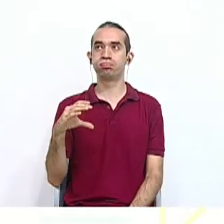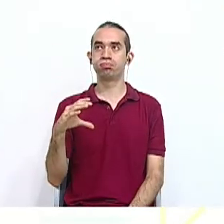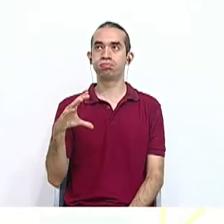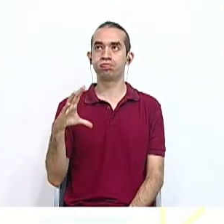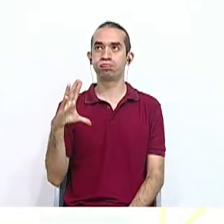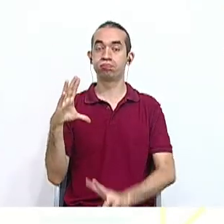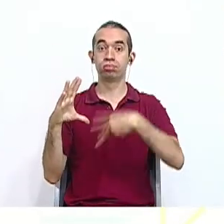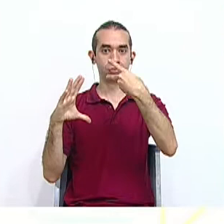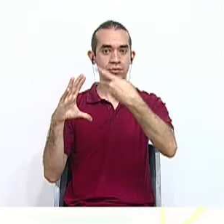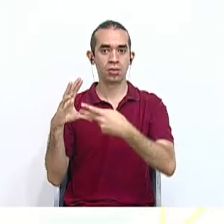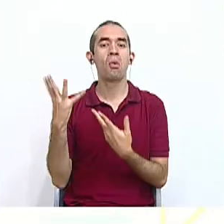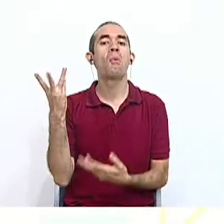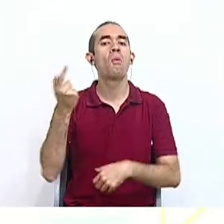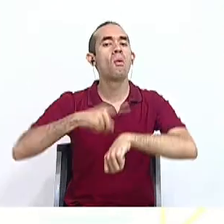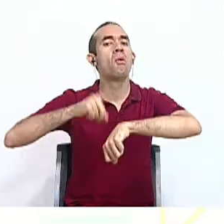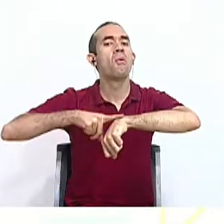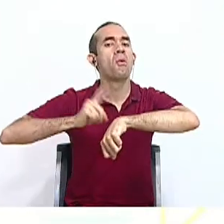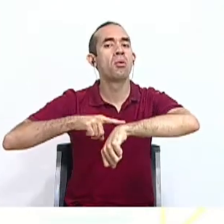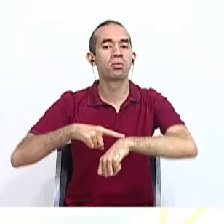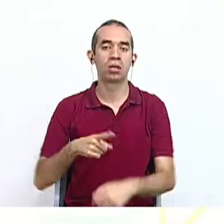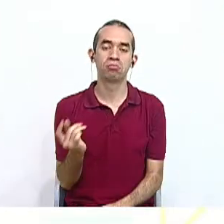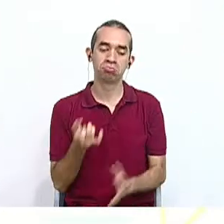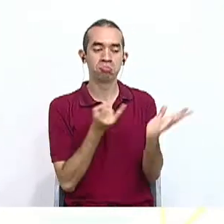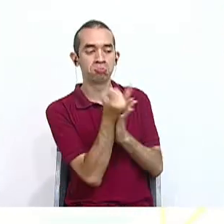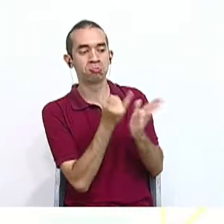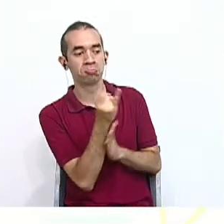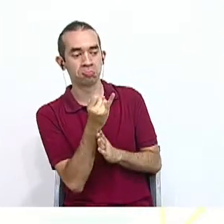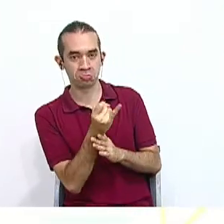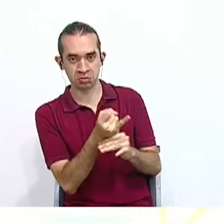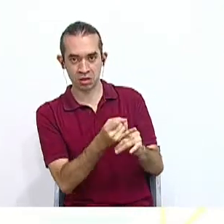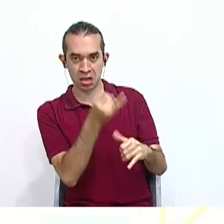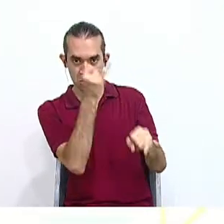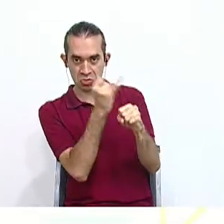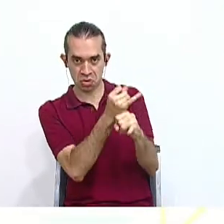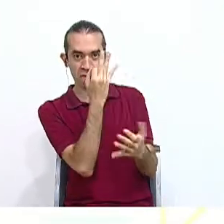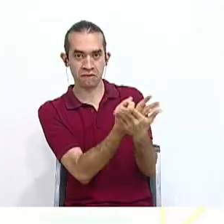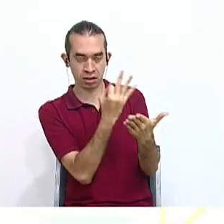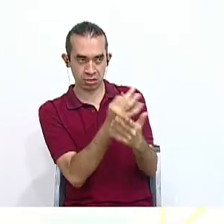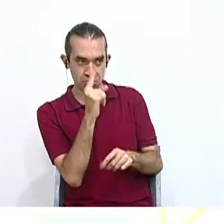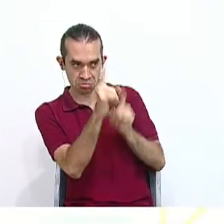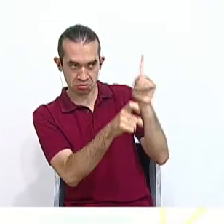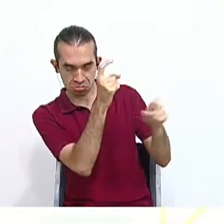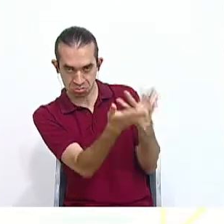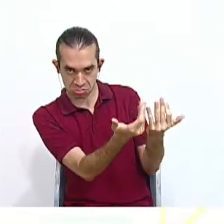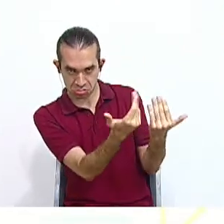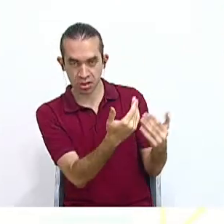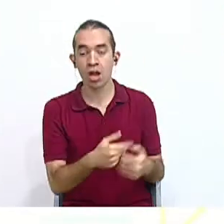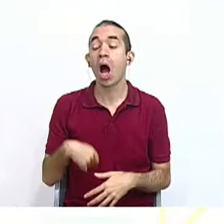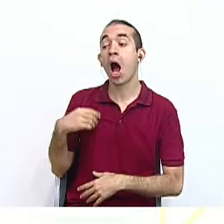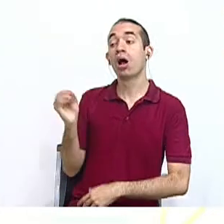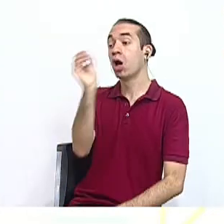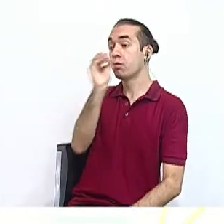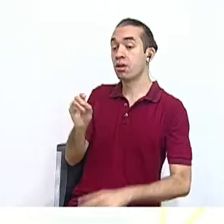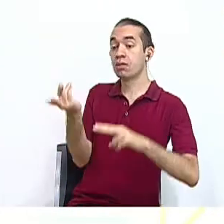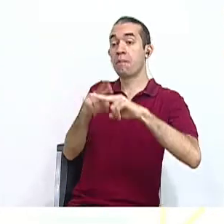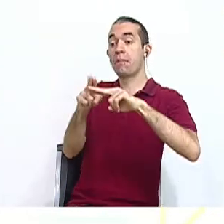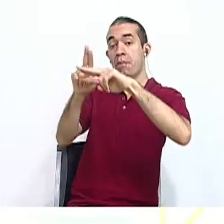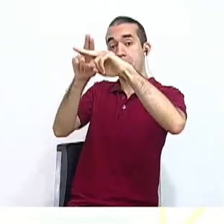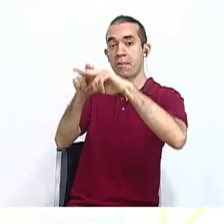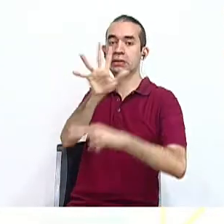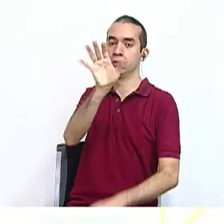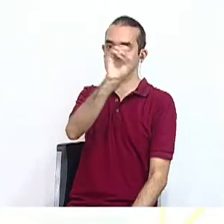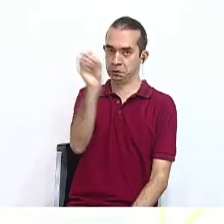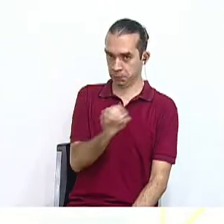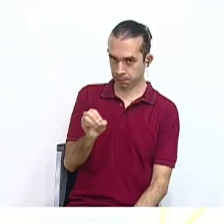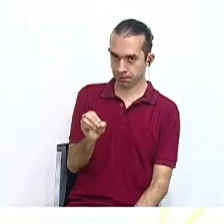dinero. Entonces se fue a averiguar a una entidad financiera y le dijeron que le iban a ofrecer una tasa de interés del